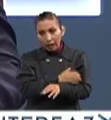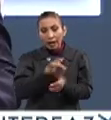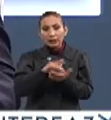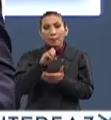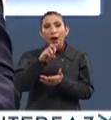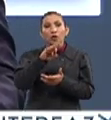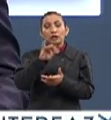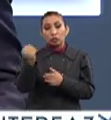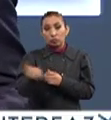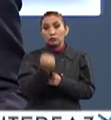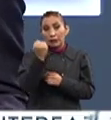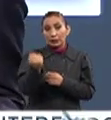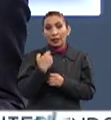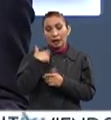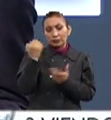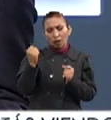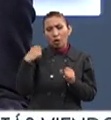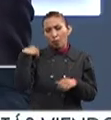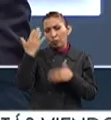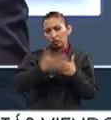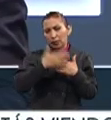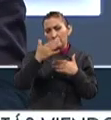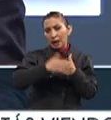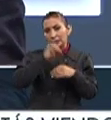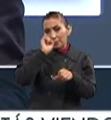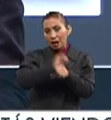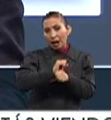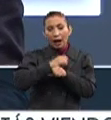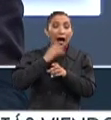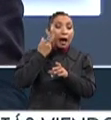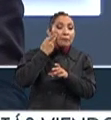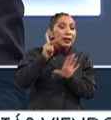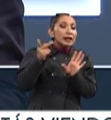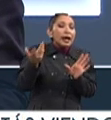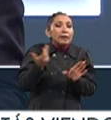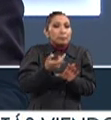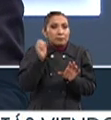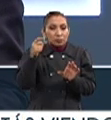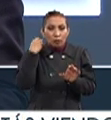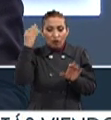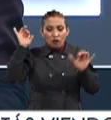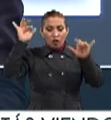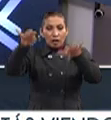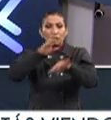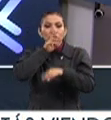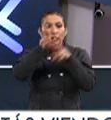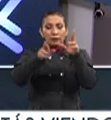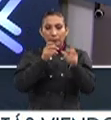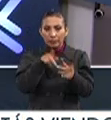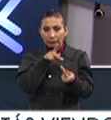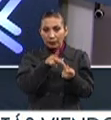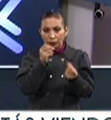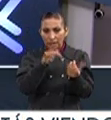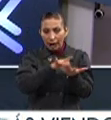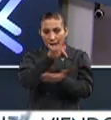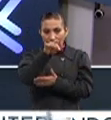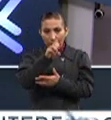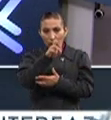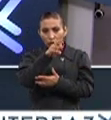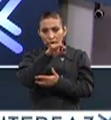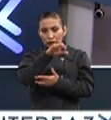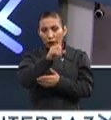Gracias, Mauricio. Muchas gracias. Éxito, y bueno, pues seguramente estaremos hablando la próxima semana, entre otras cosas, de estos foros y los resultados. Perfecto. Muchísimas gracias, gracias,